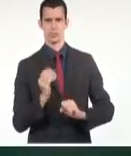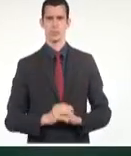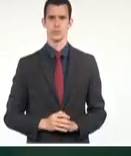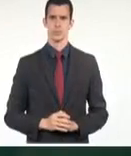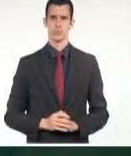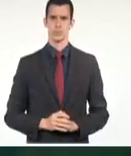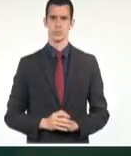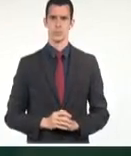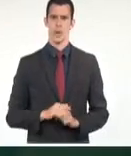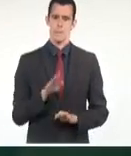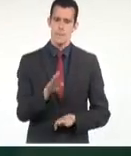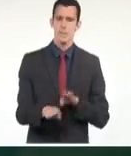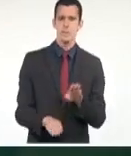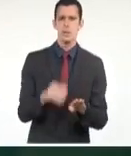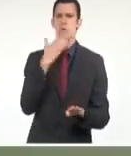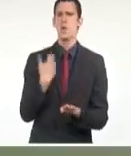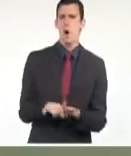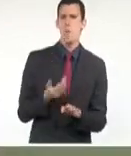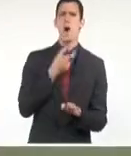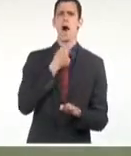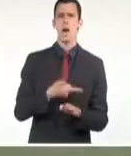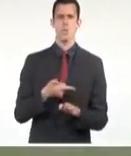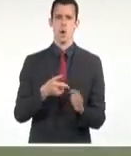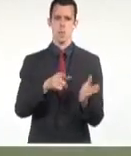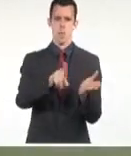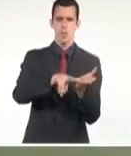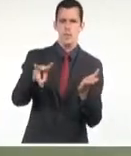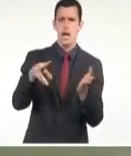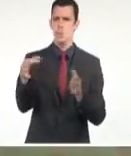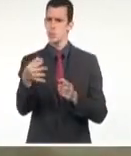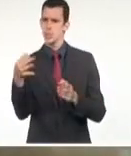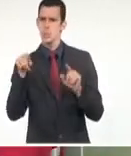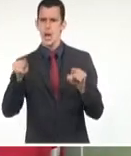particularidades de cada localidad, pues pueden ayudar a superar esta situación.